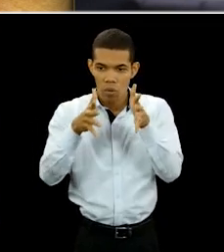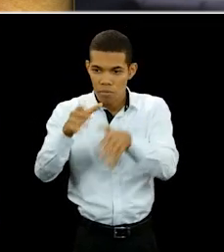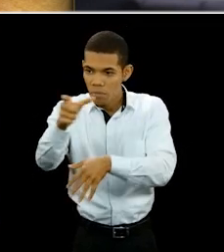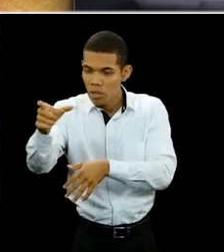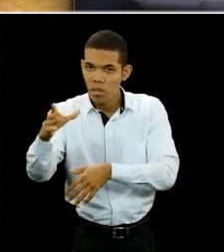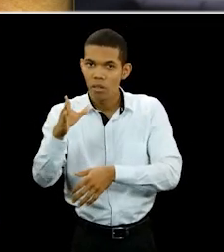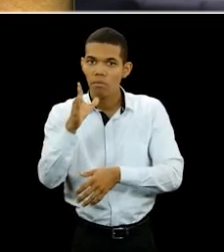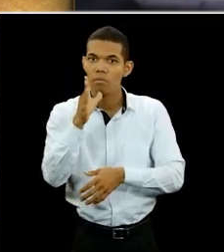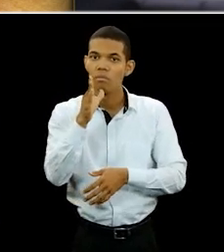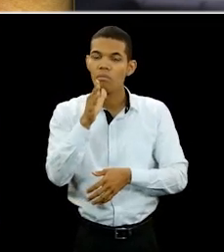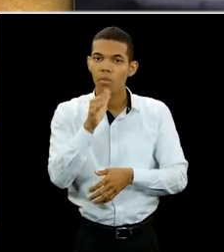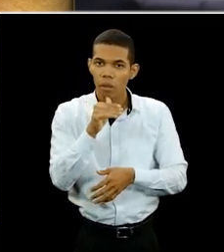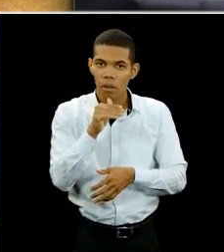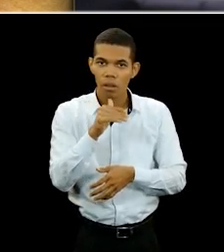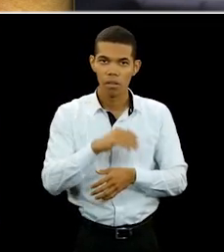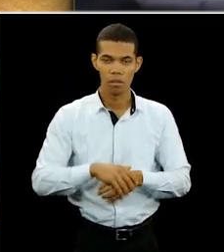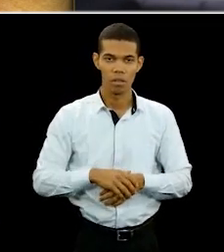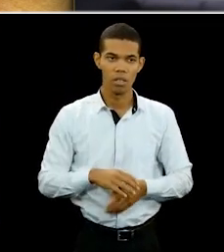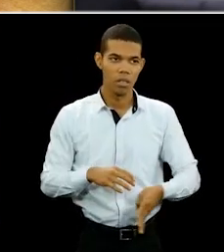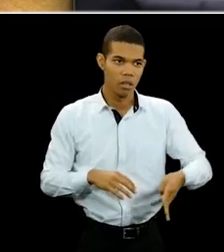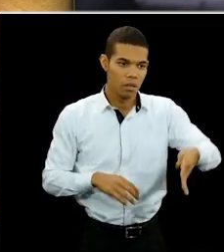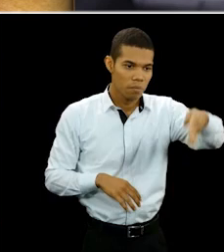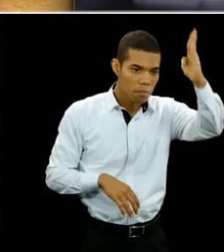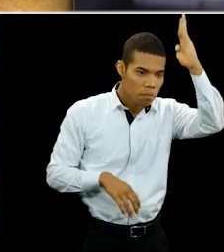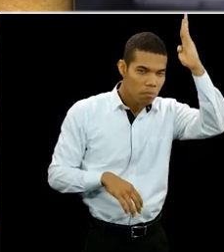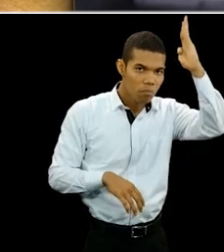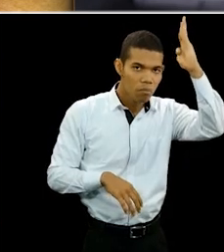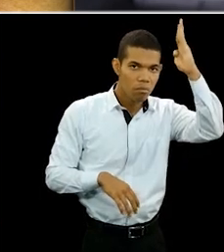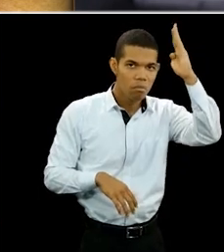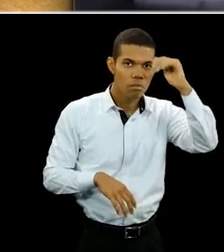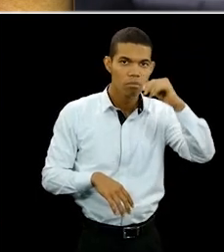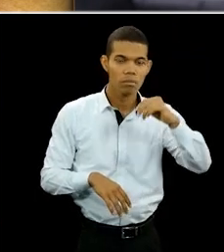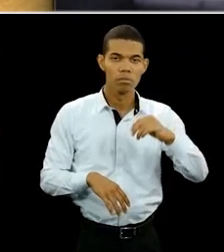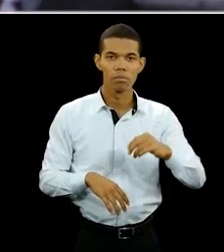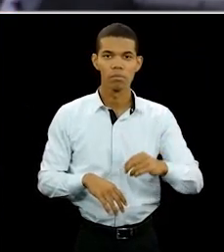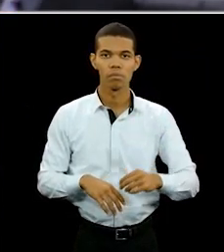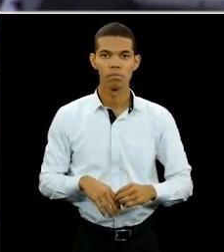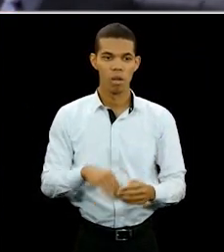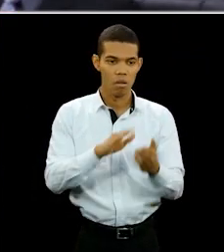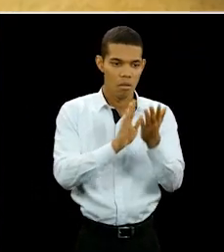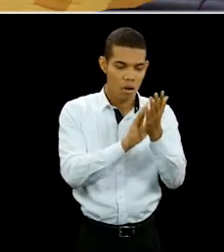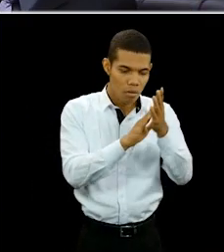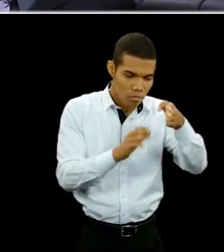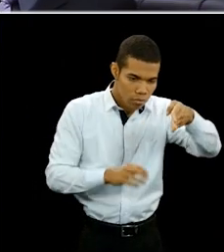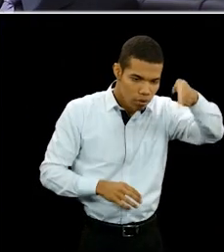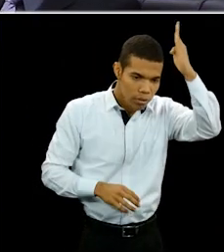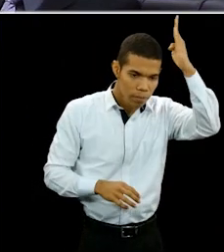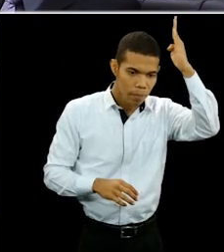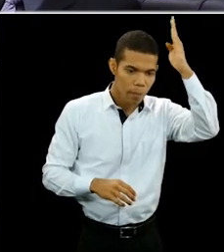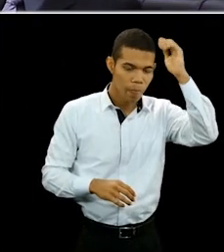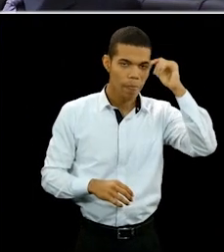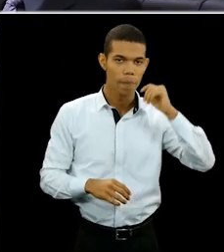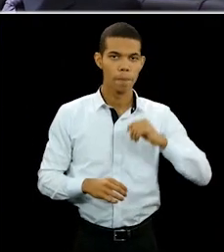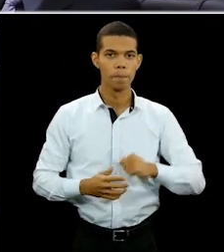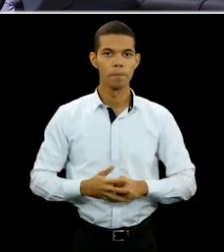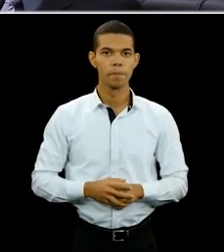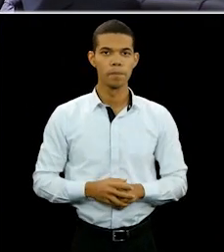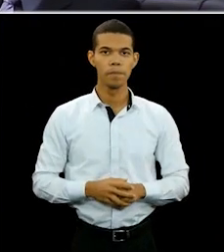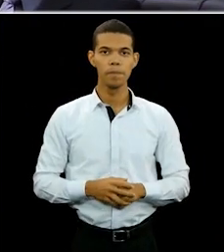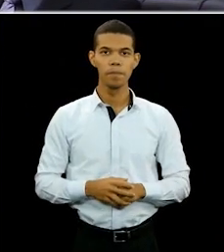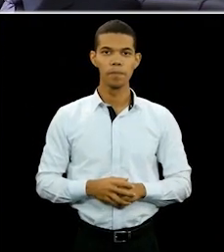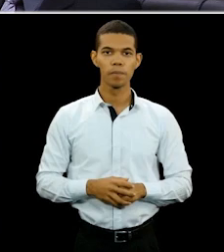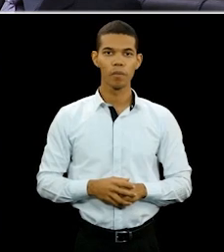en nombre de baal y anduvieron tras lo que no aprovech vean las las dimensiones de Liderazgo que de